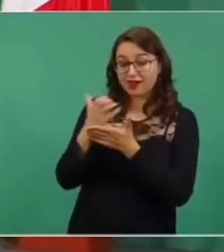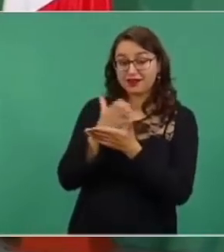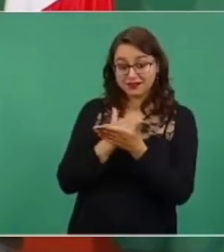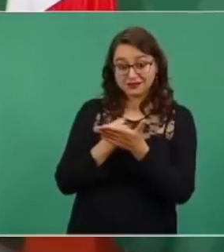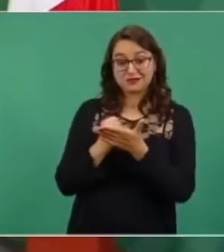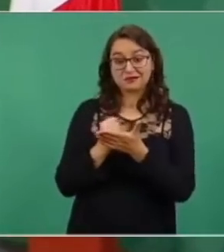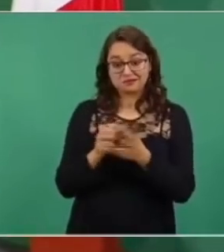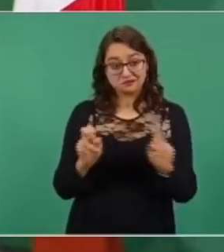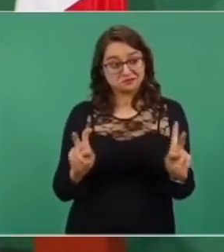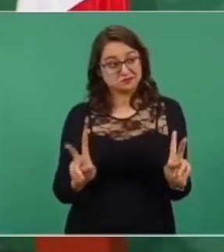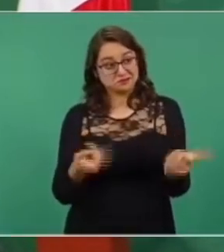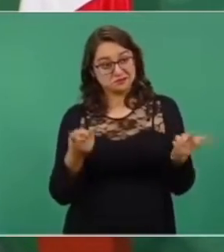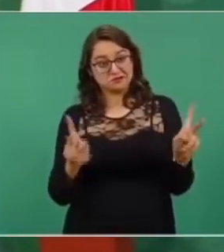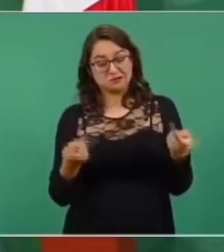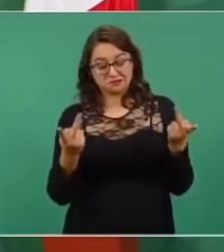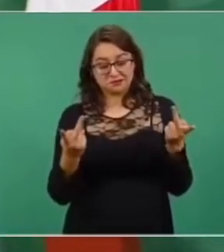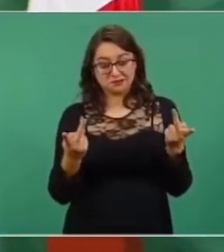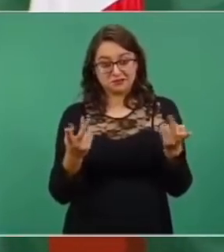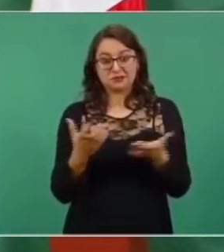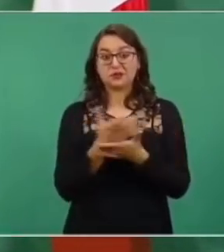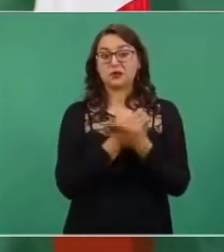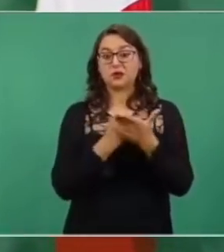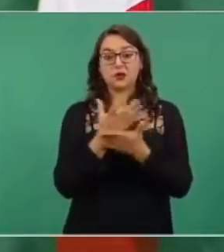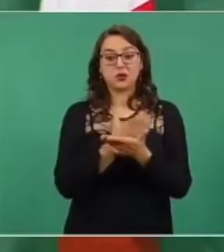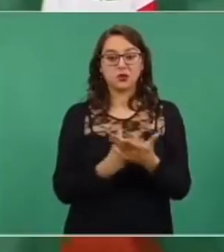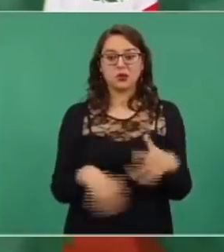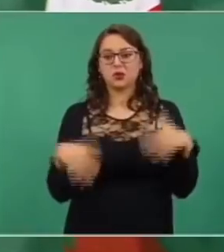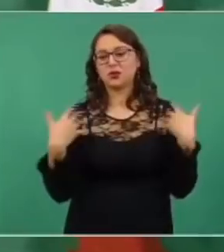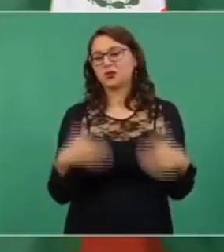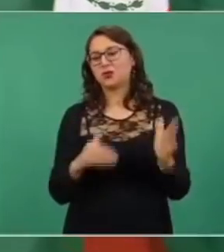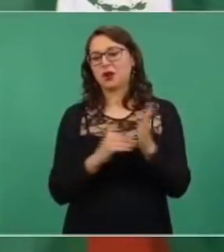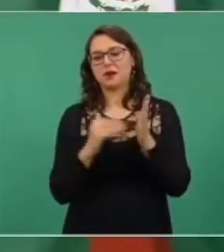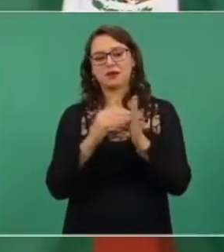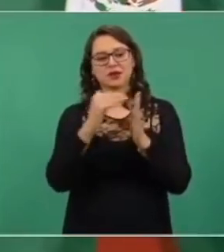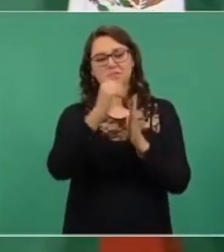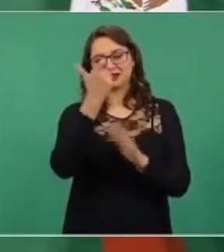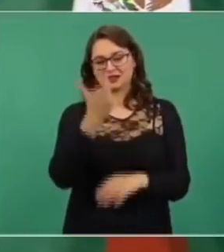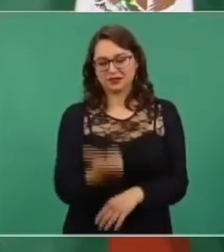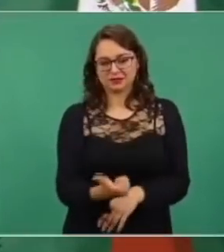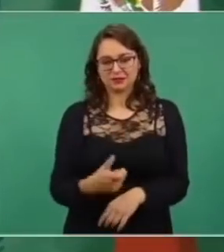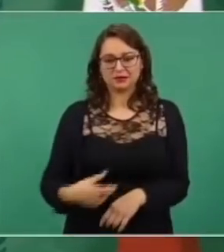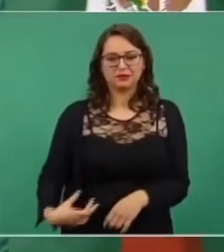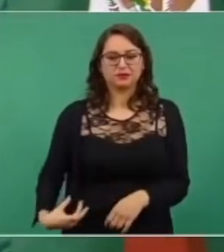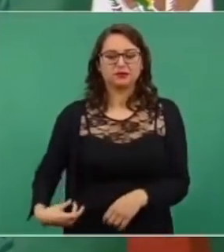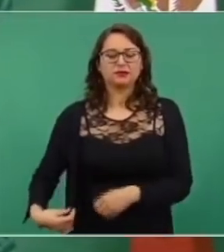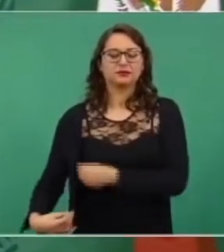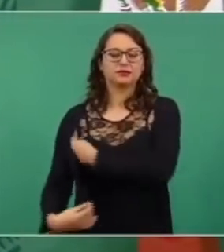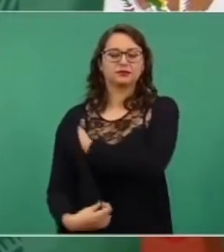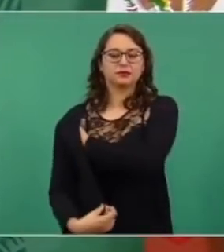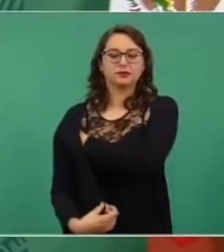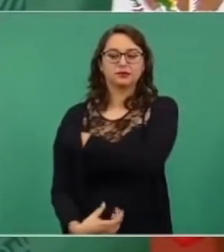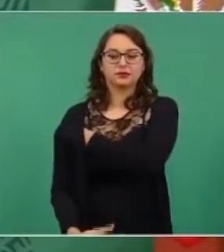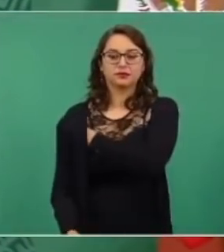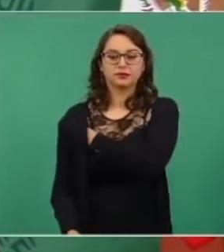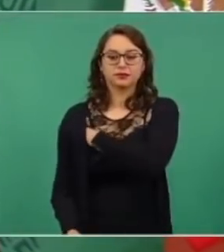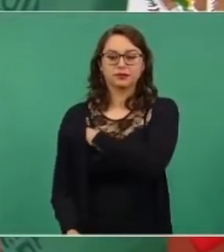en el mercado financiero por la especulación es de miles de millones de pesos y de